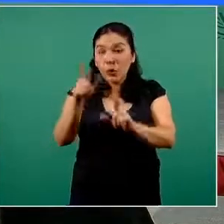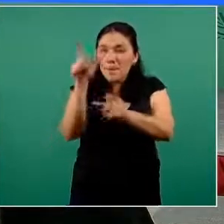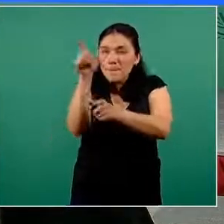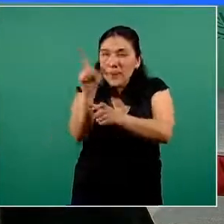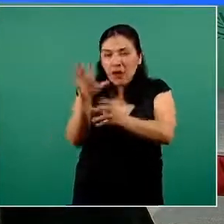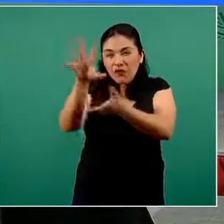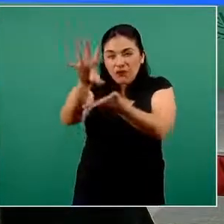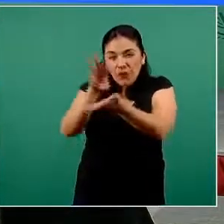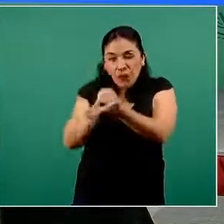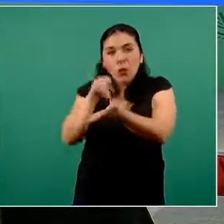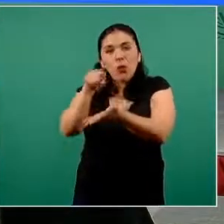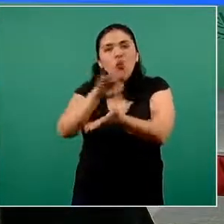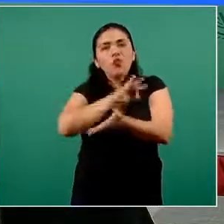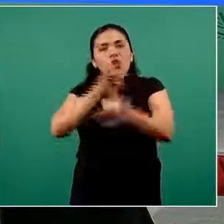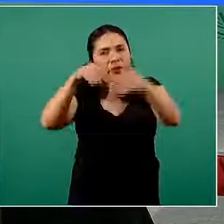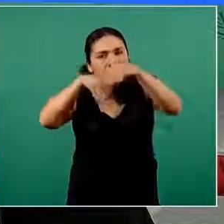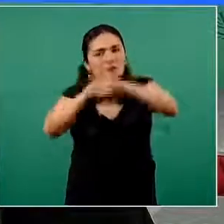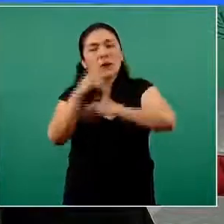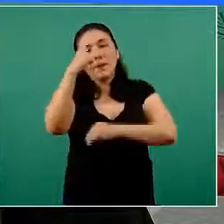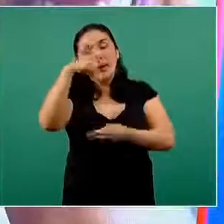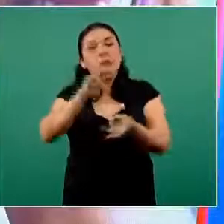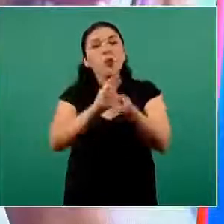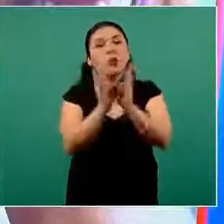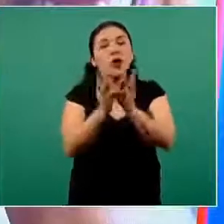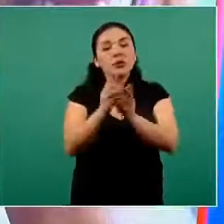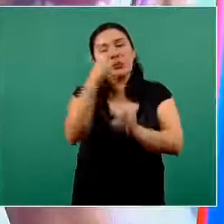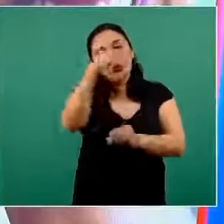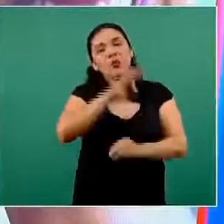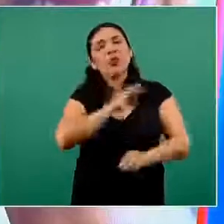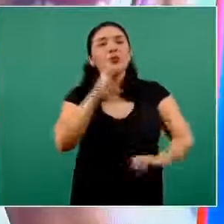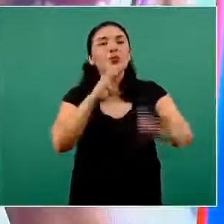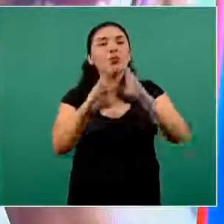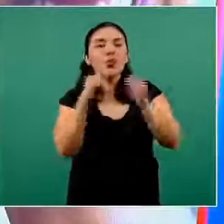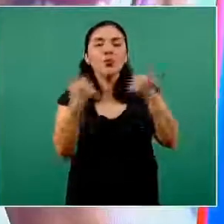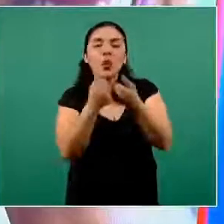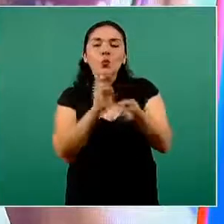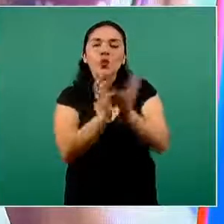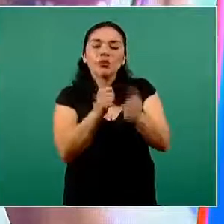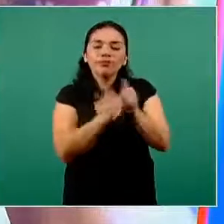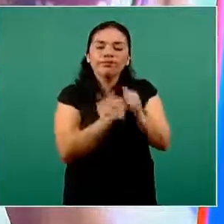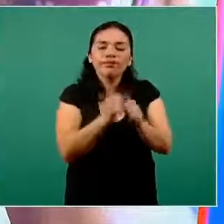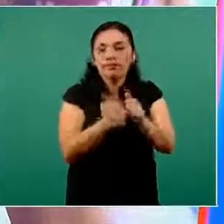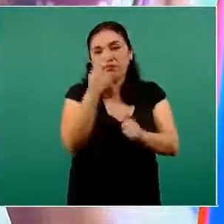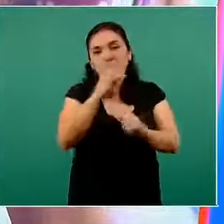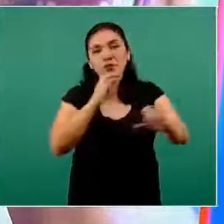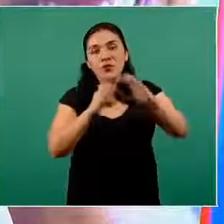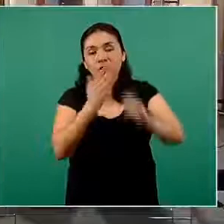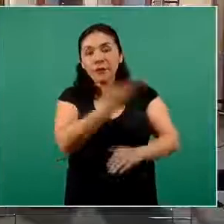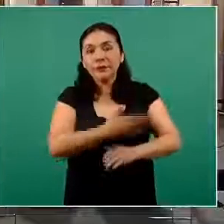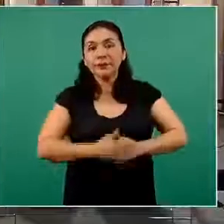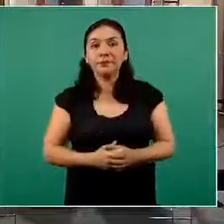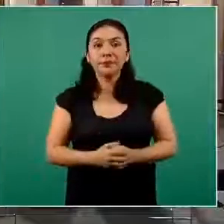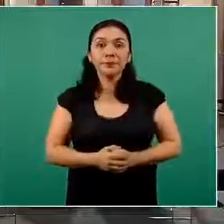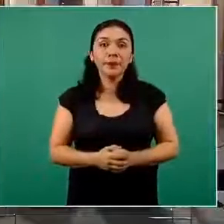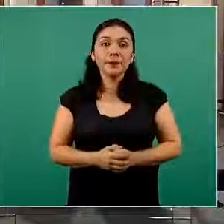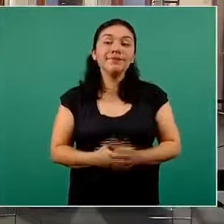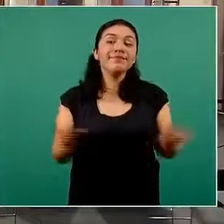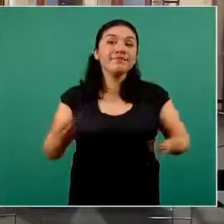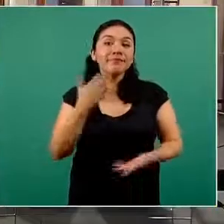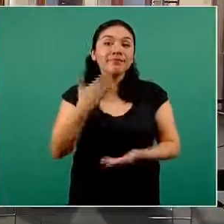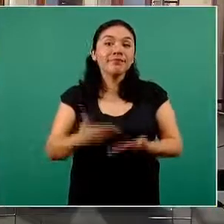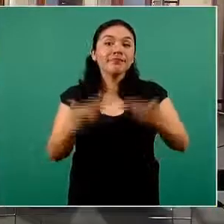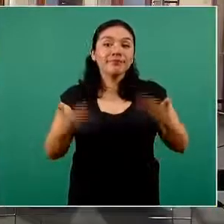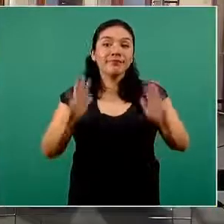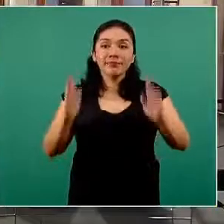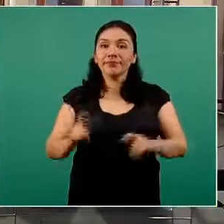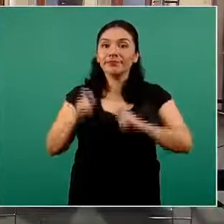usted podrá acceder directamente a este mecanismo interactivo en la plataforma WhatsApp. Muy bien, pues vamos a